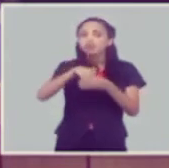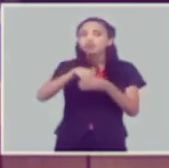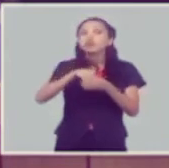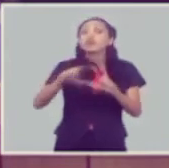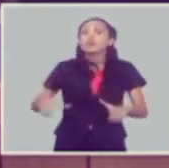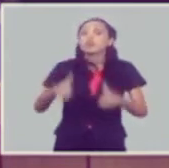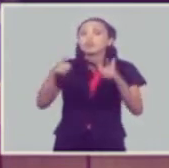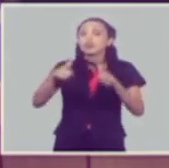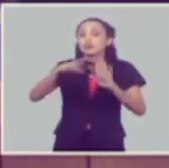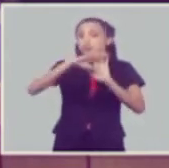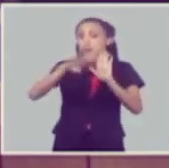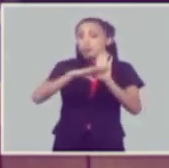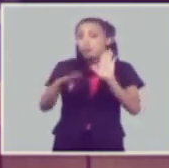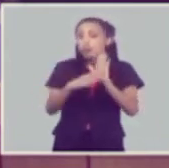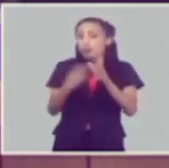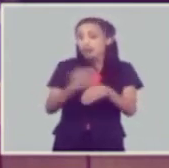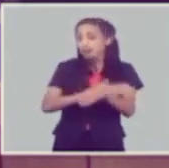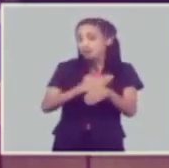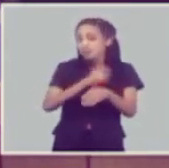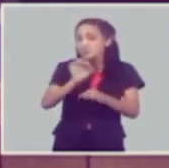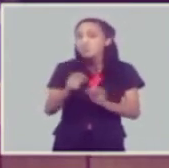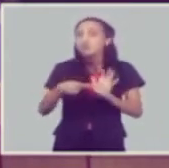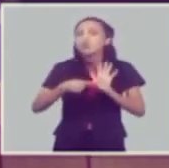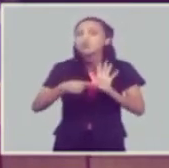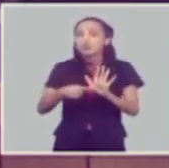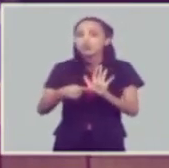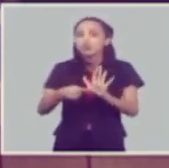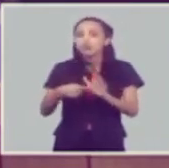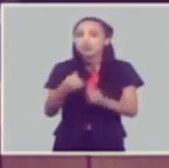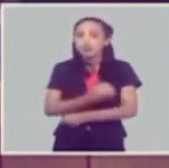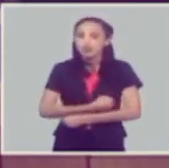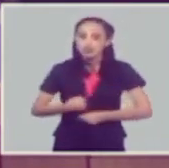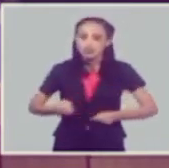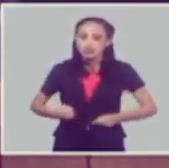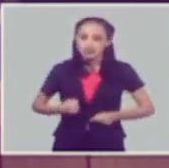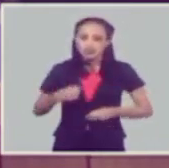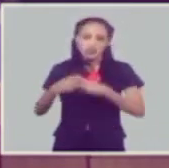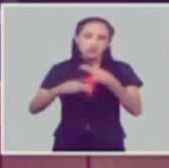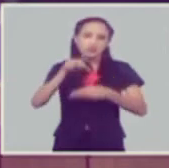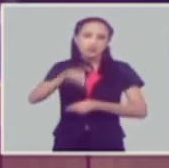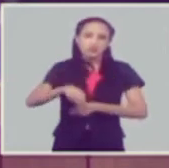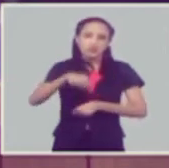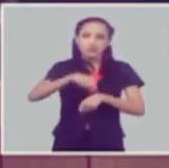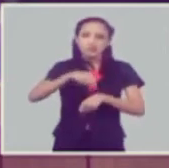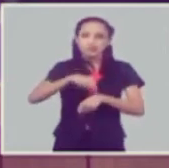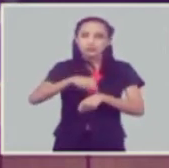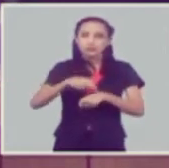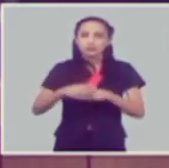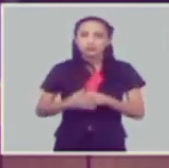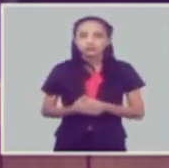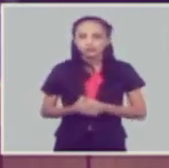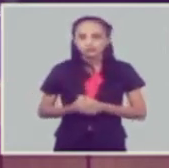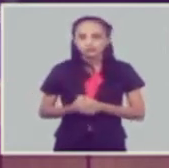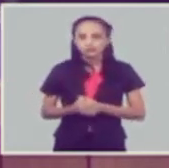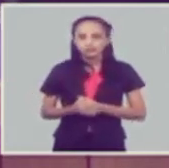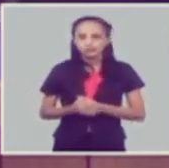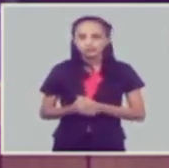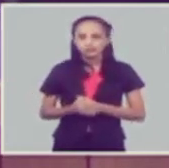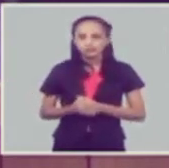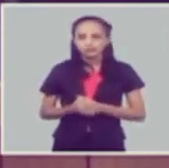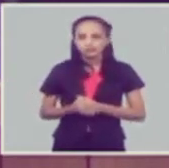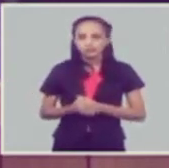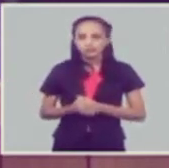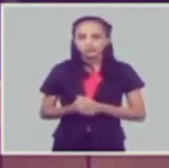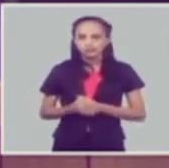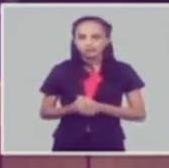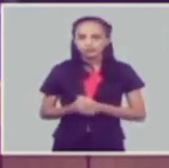trazado, lo que demuestra también el esfuerzo realizado en esta actividad. El reajuste ahora aprobado evidencia una